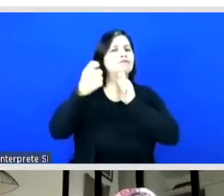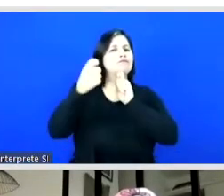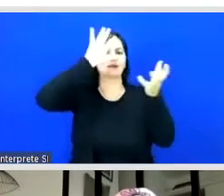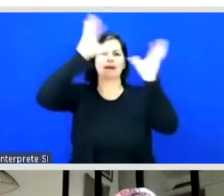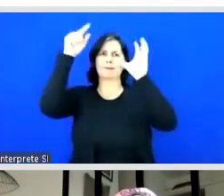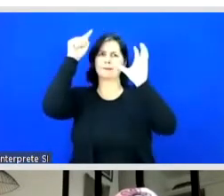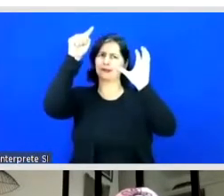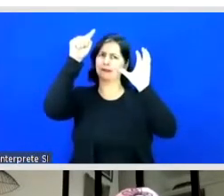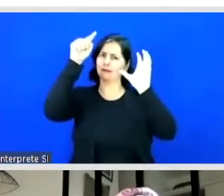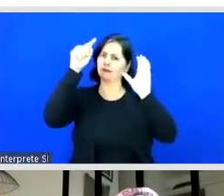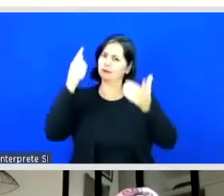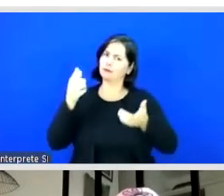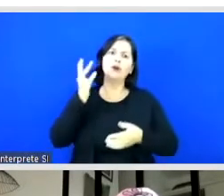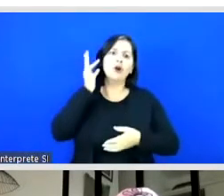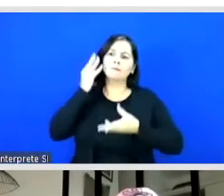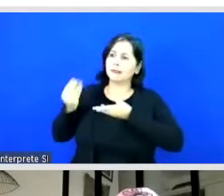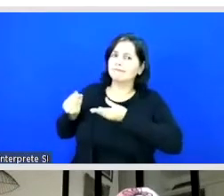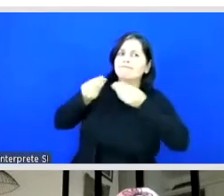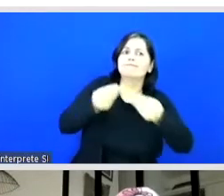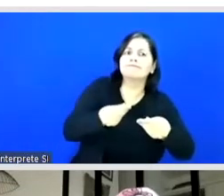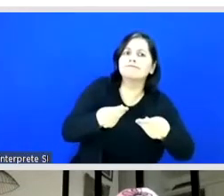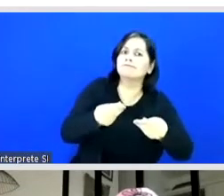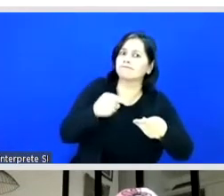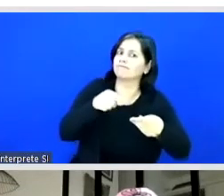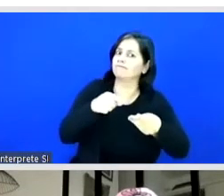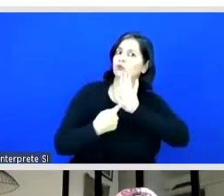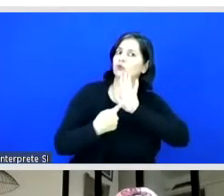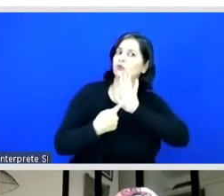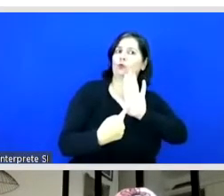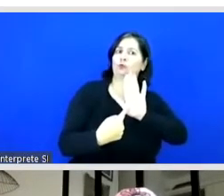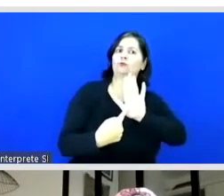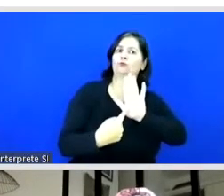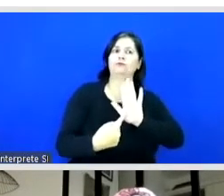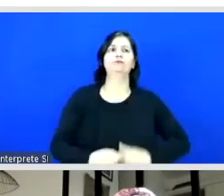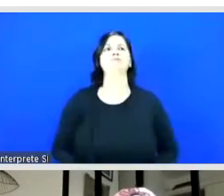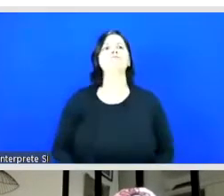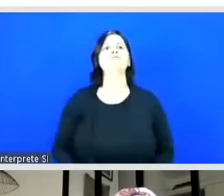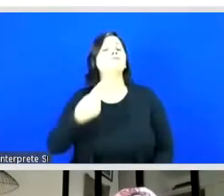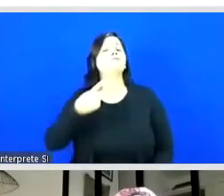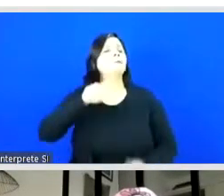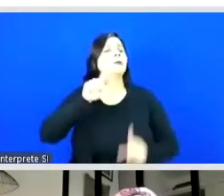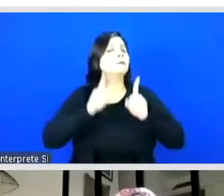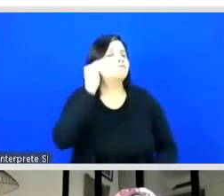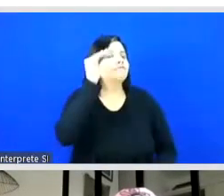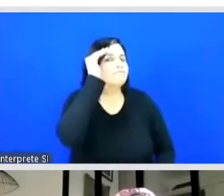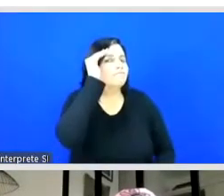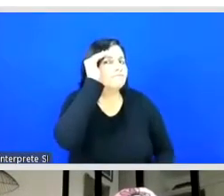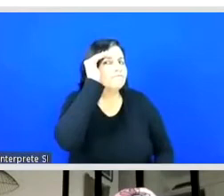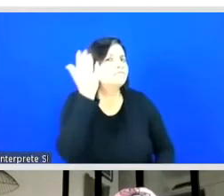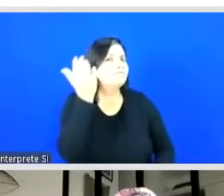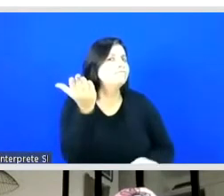women are heard? The floor is yours. You have 3 minutes. Thank you, Elena.